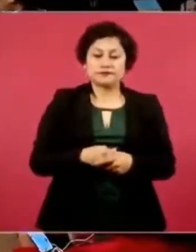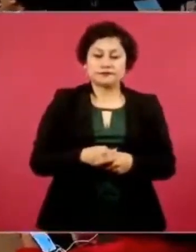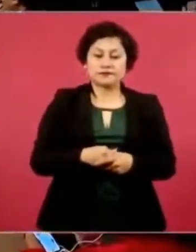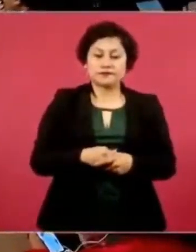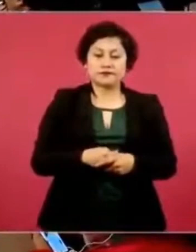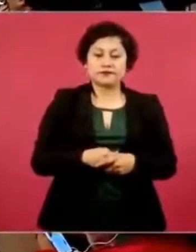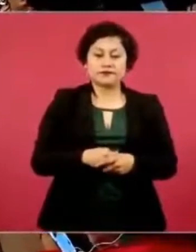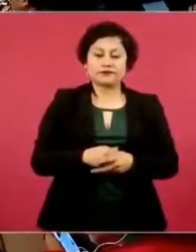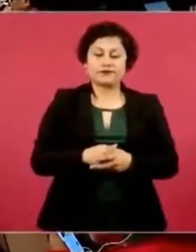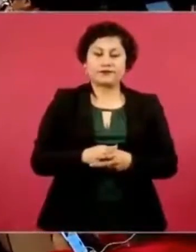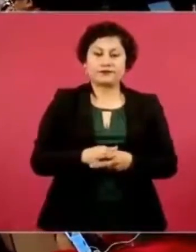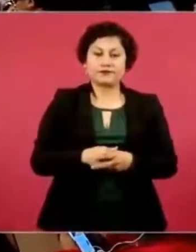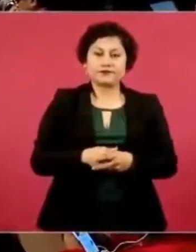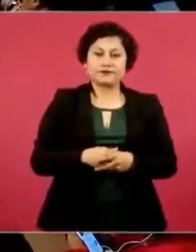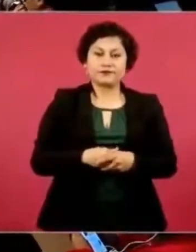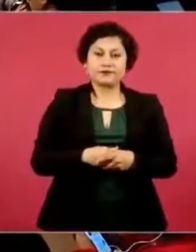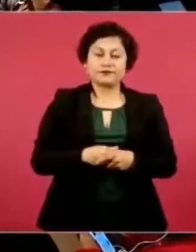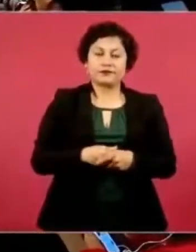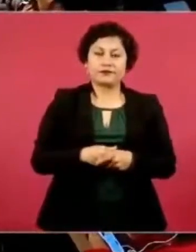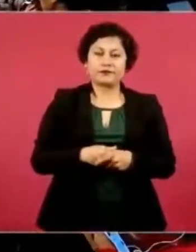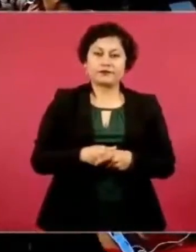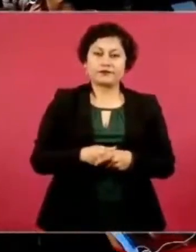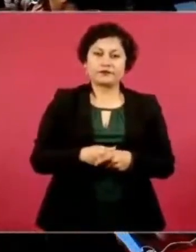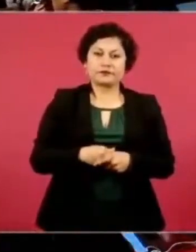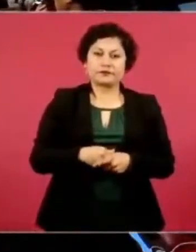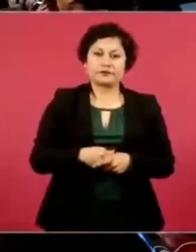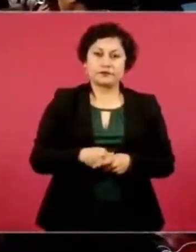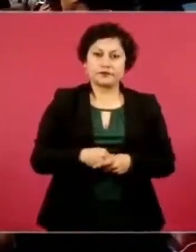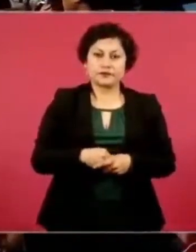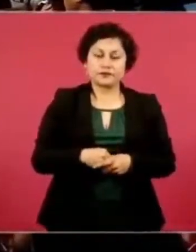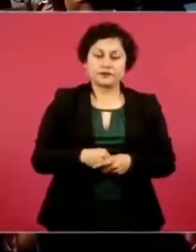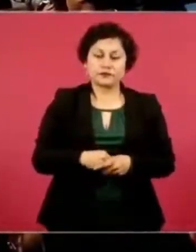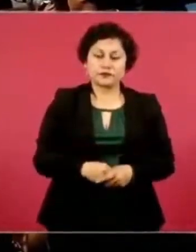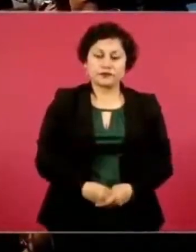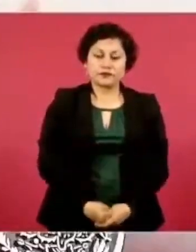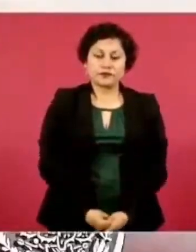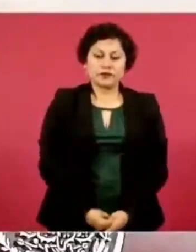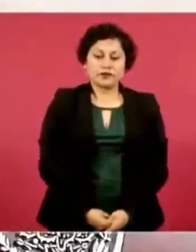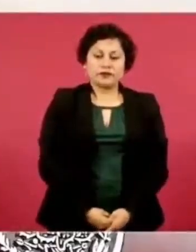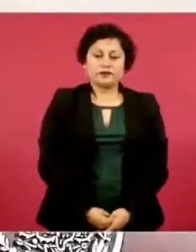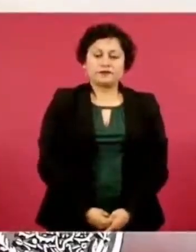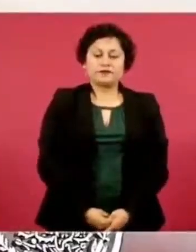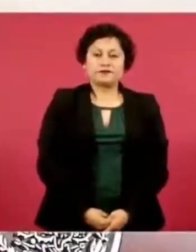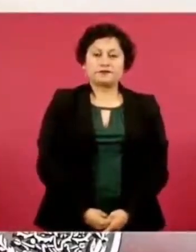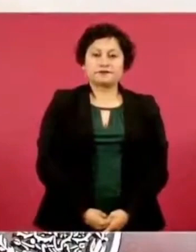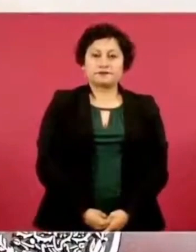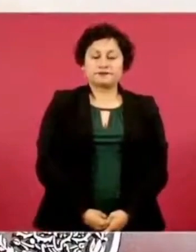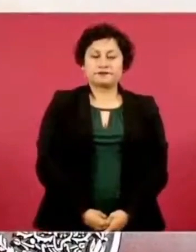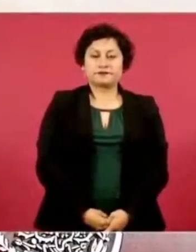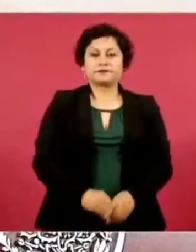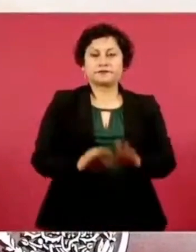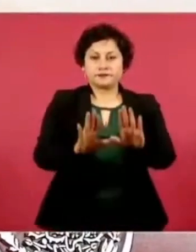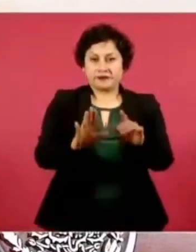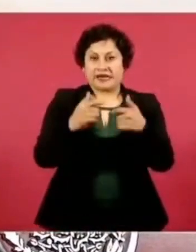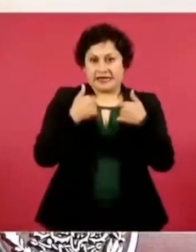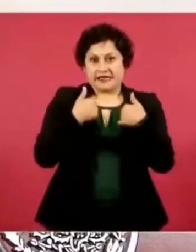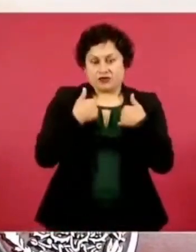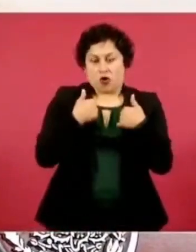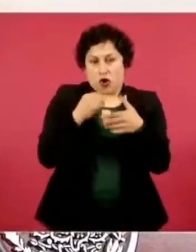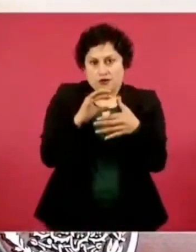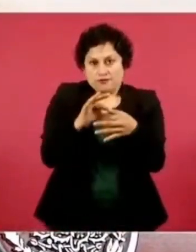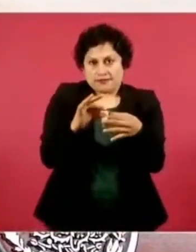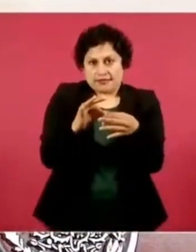este estoy hablando del que usurpó la presidencia de la